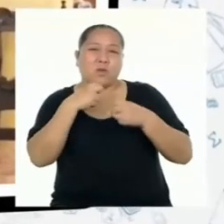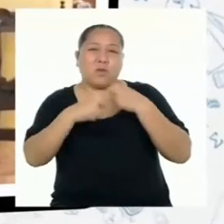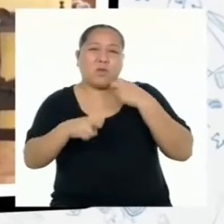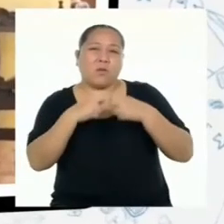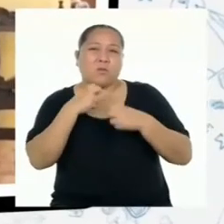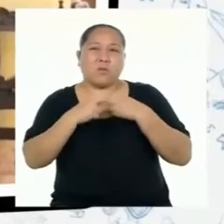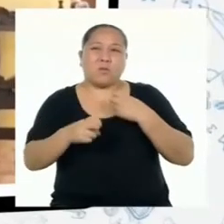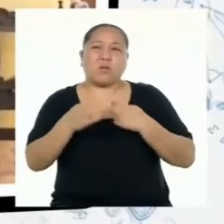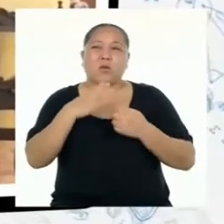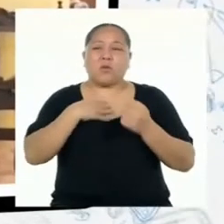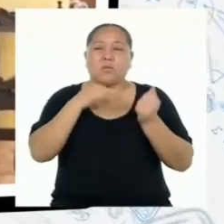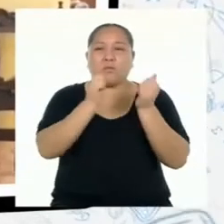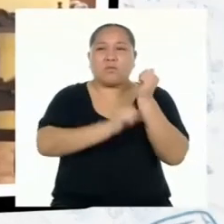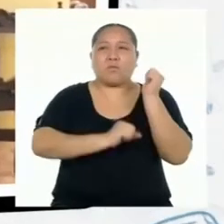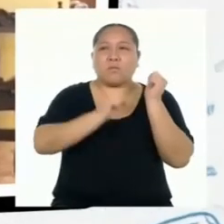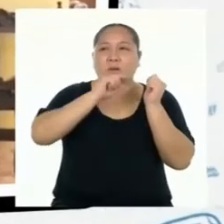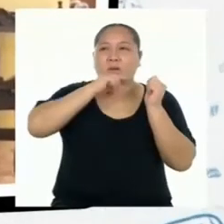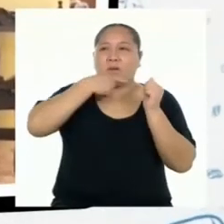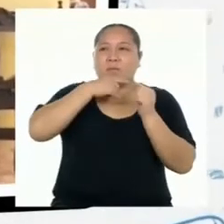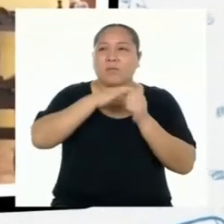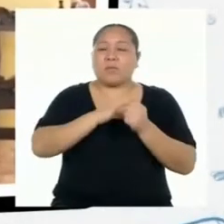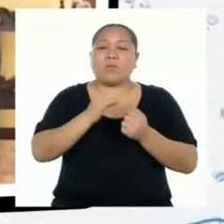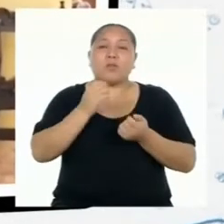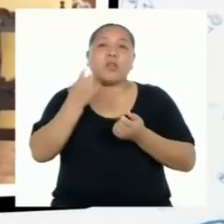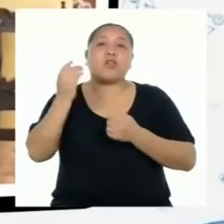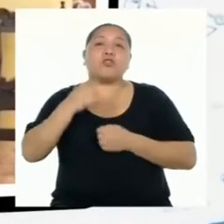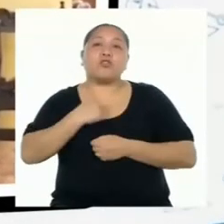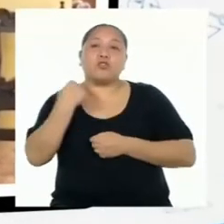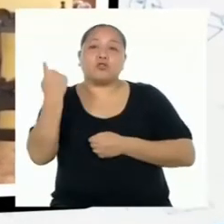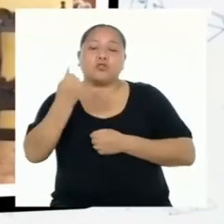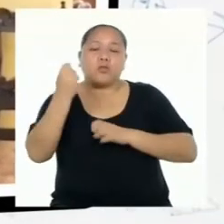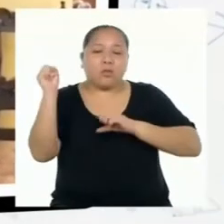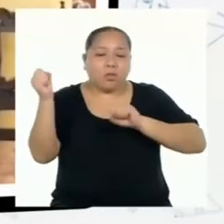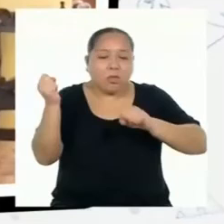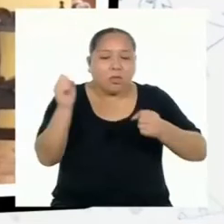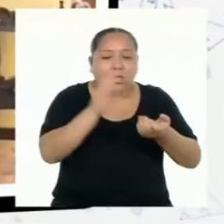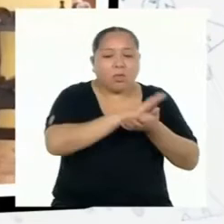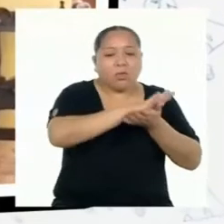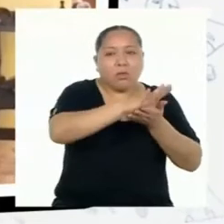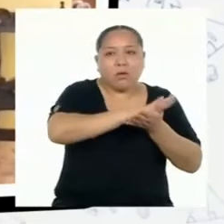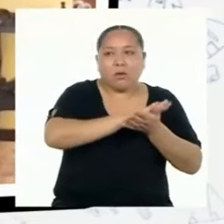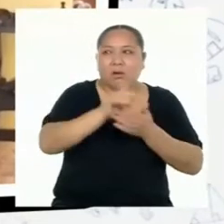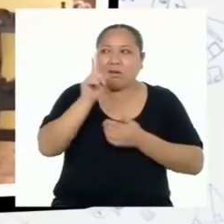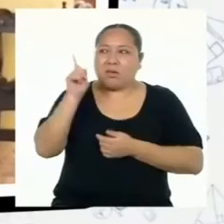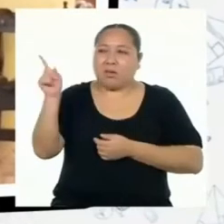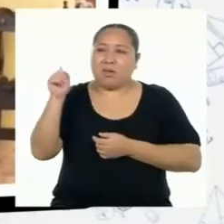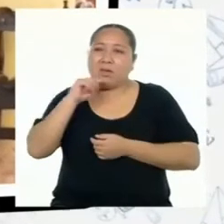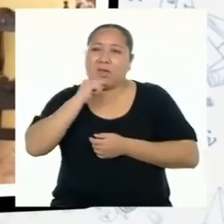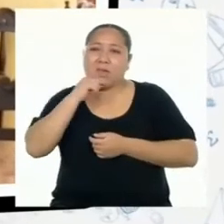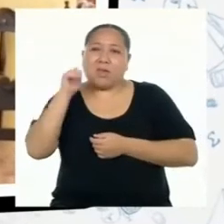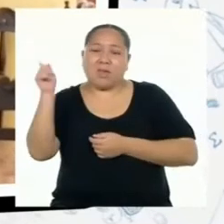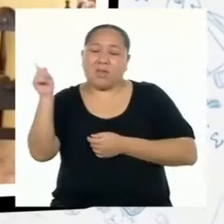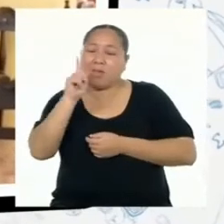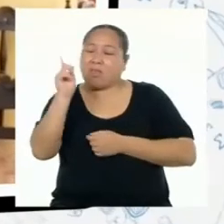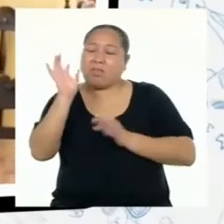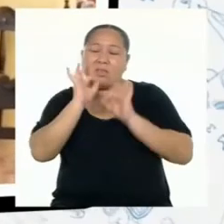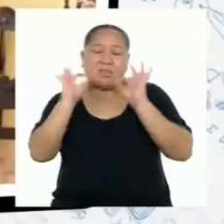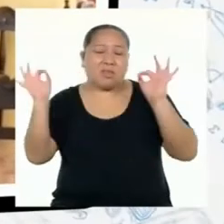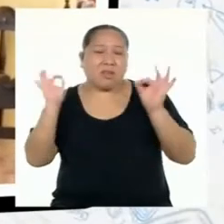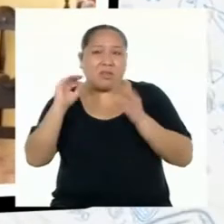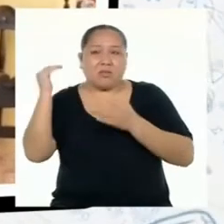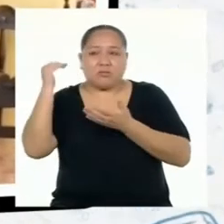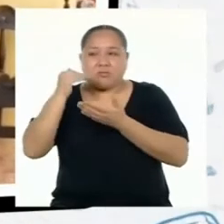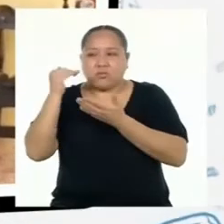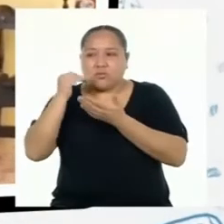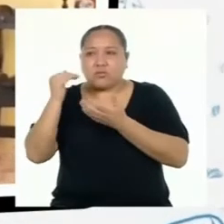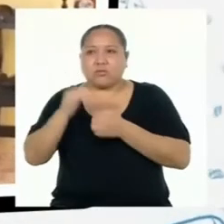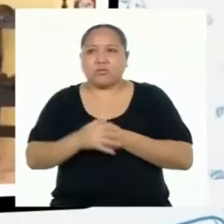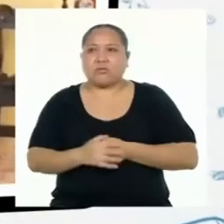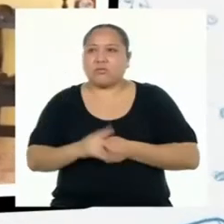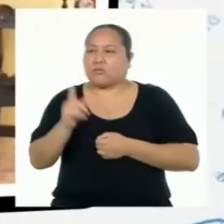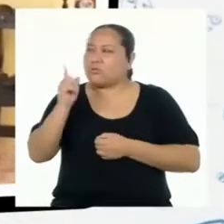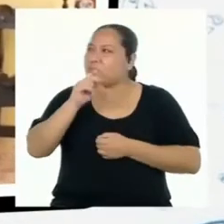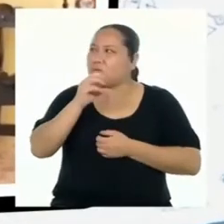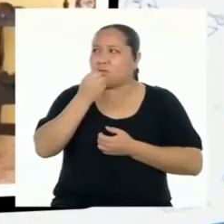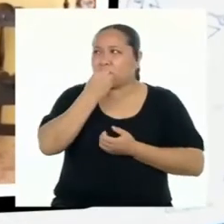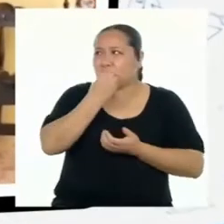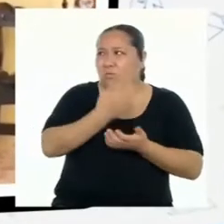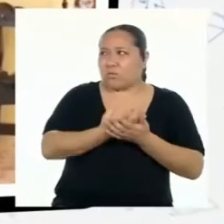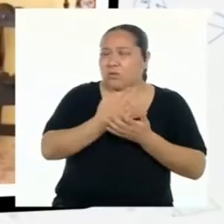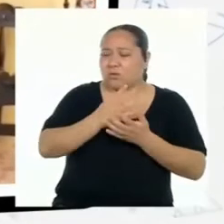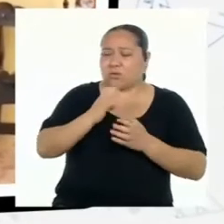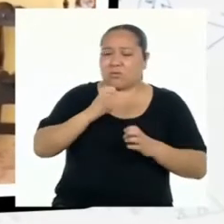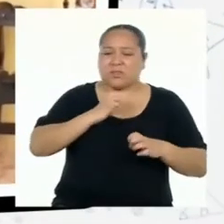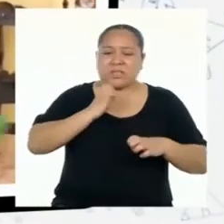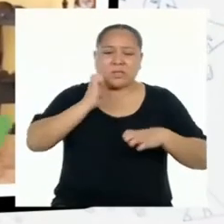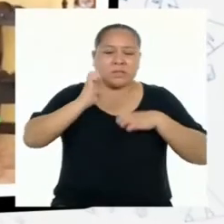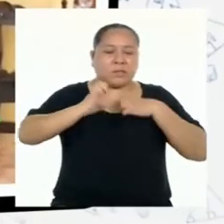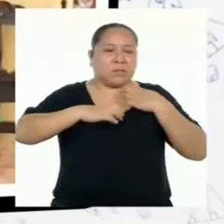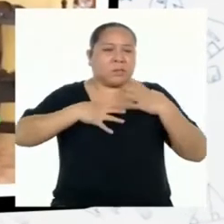me dejaban hacer las tareas domésticas a mí, y ella no hacía nada por estar estudiando. He escuchado que no es bueno quedarse con lo